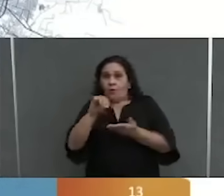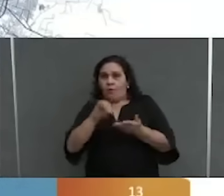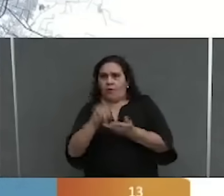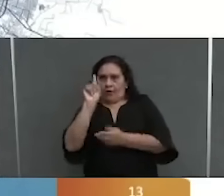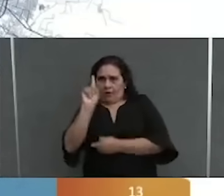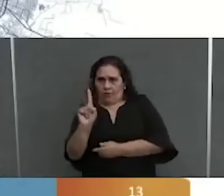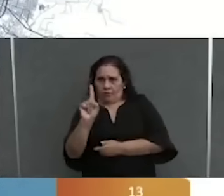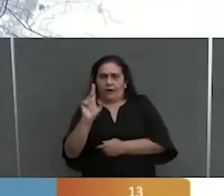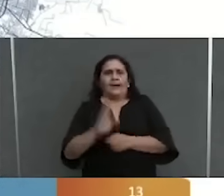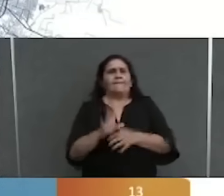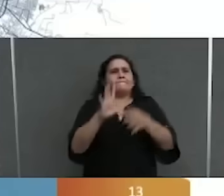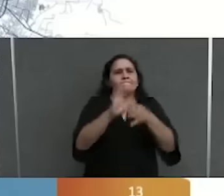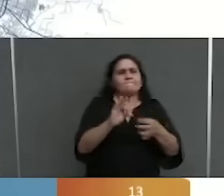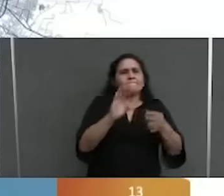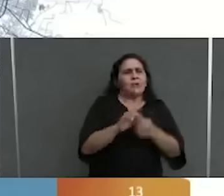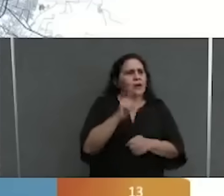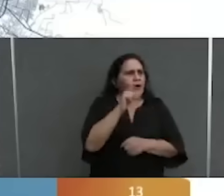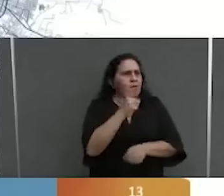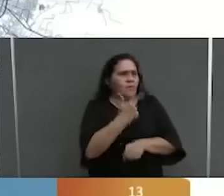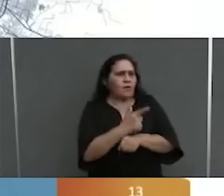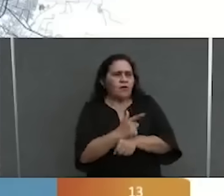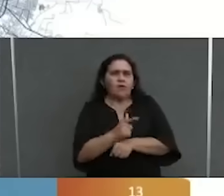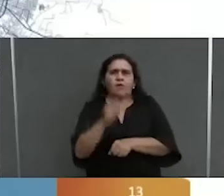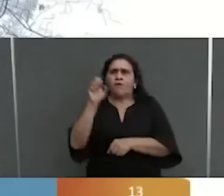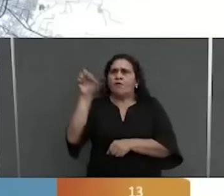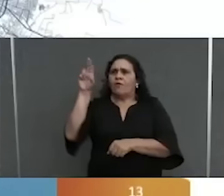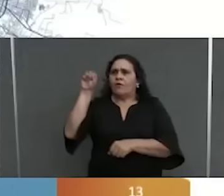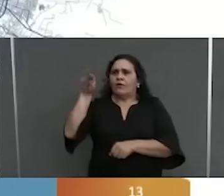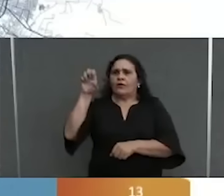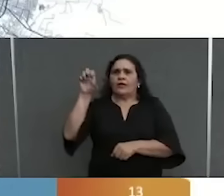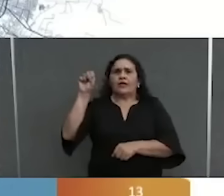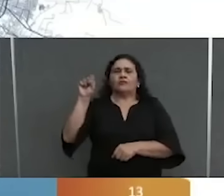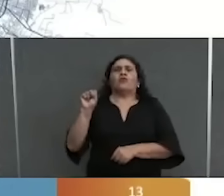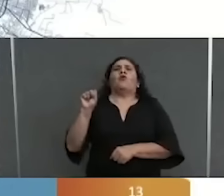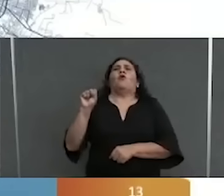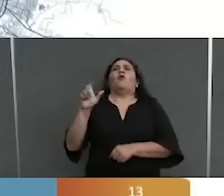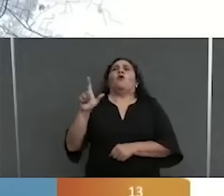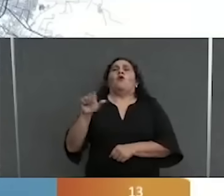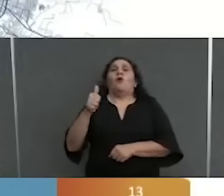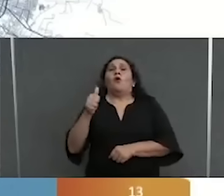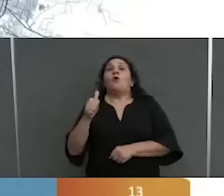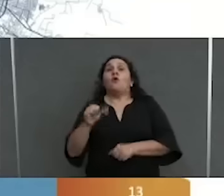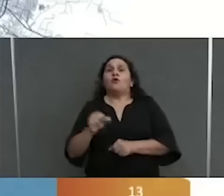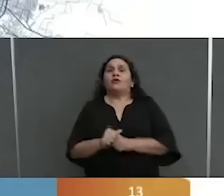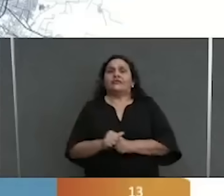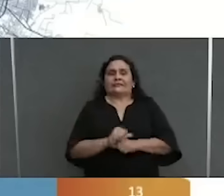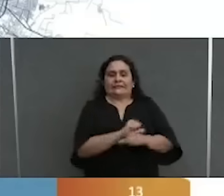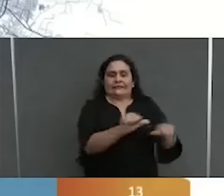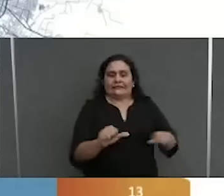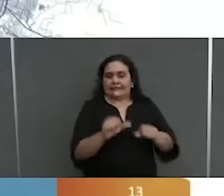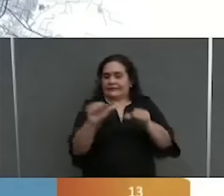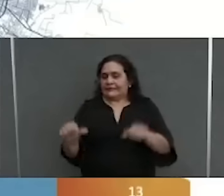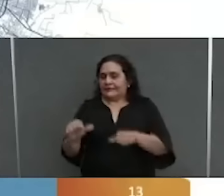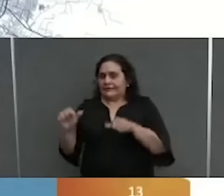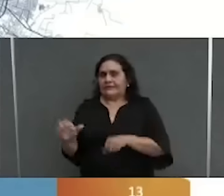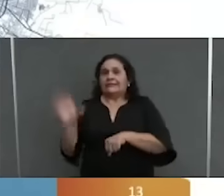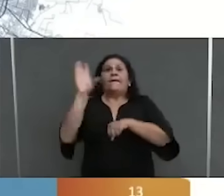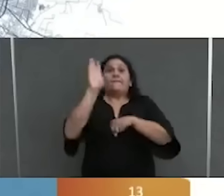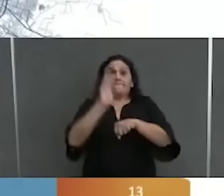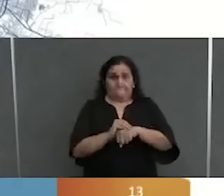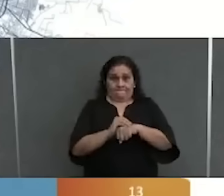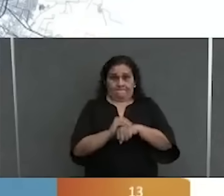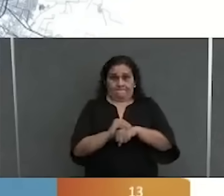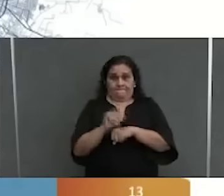decía Ernesto, pues van a haber 11 ramas de la industria que son las que van a poder estar instaladas en estos polos. Lo que nos gusta de lo